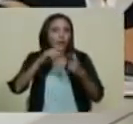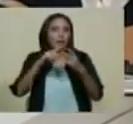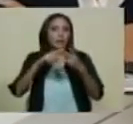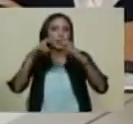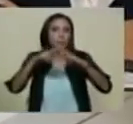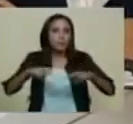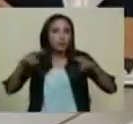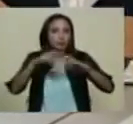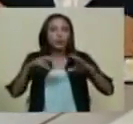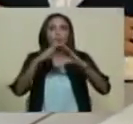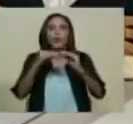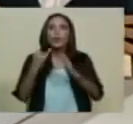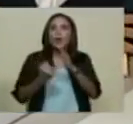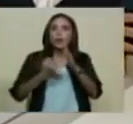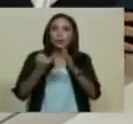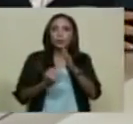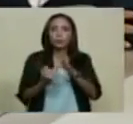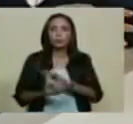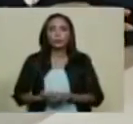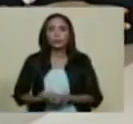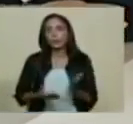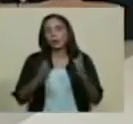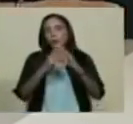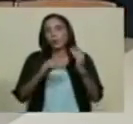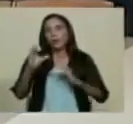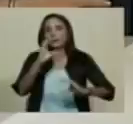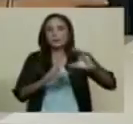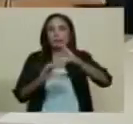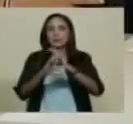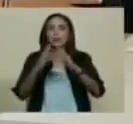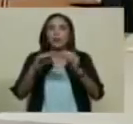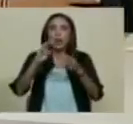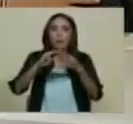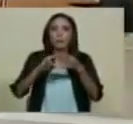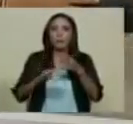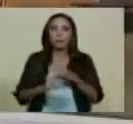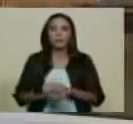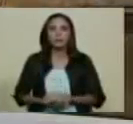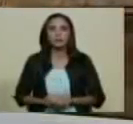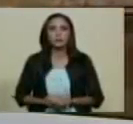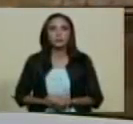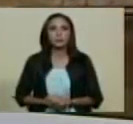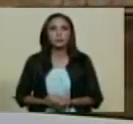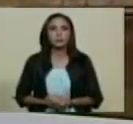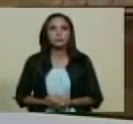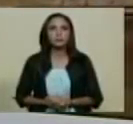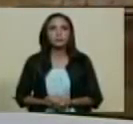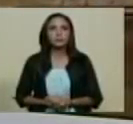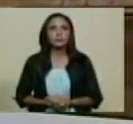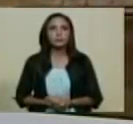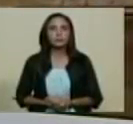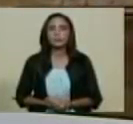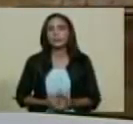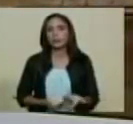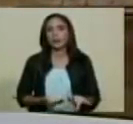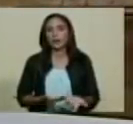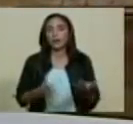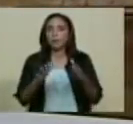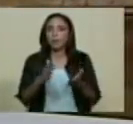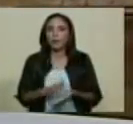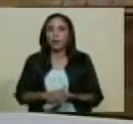investigación para las áreas de las ciencias básicas y aplicadas. Estamos haciendo donaciones a